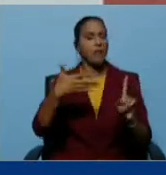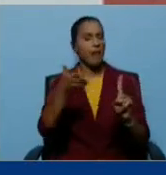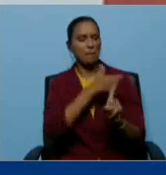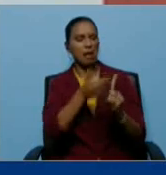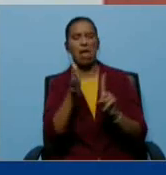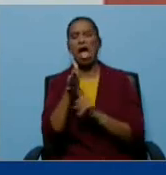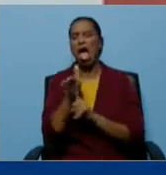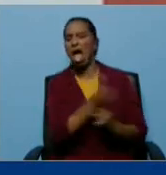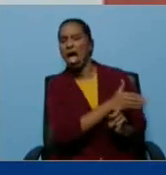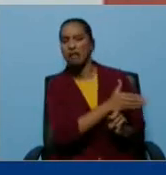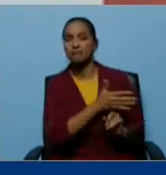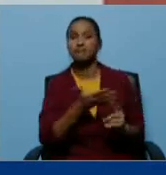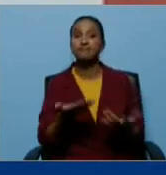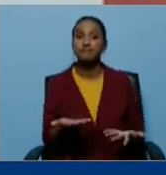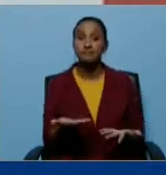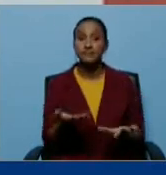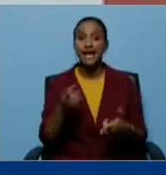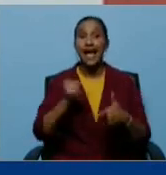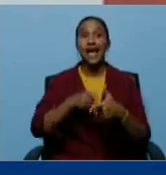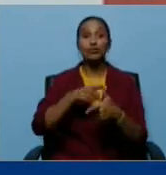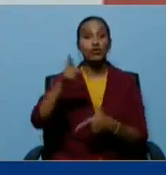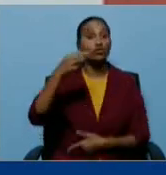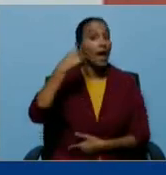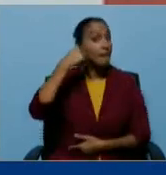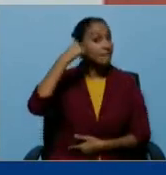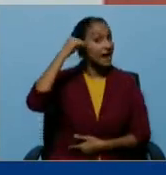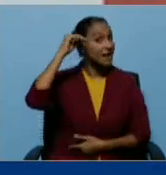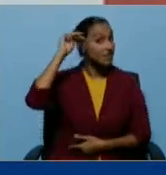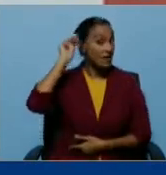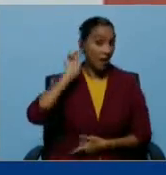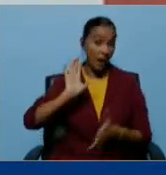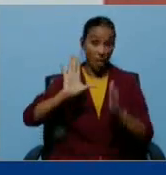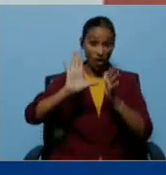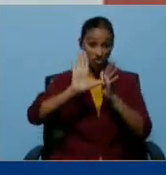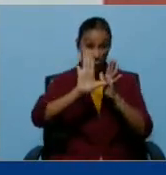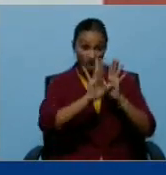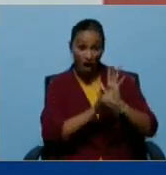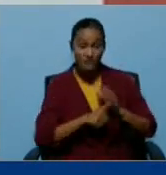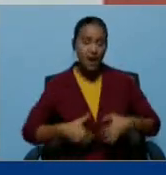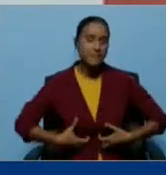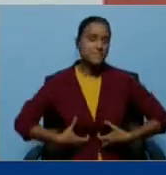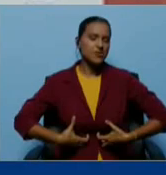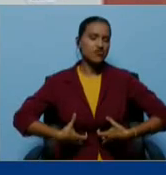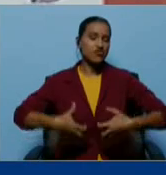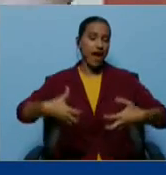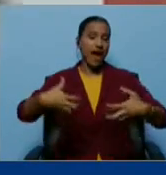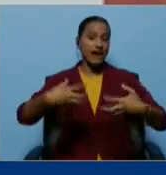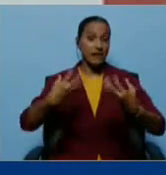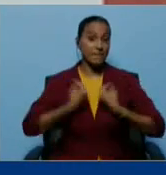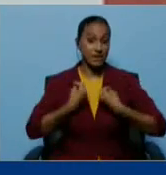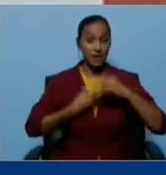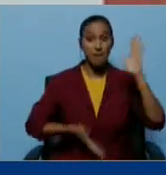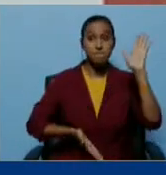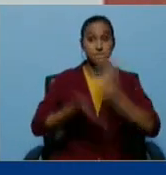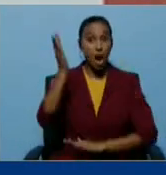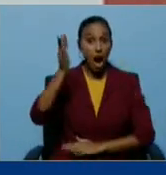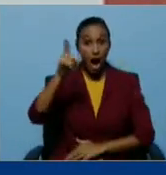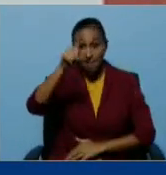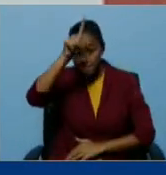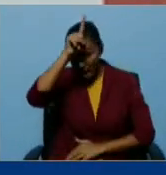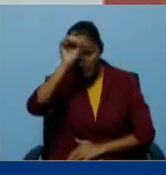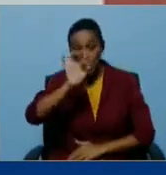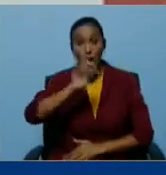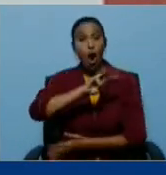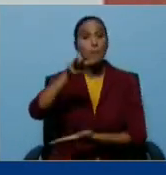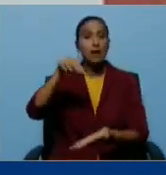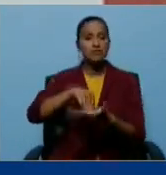Cuando María Violencia Fascista se vaya multimillonaria a vivir en Miami o en Madrid, se olvidará de ustedes.